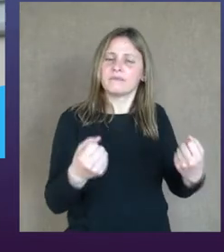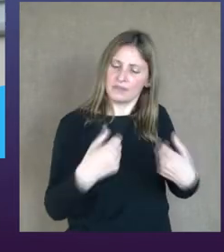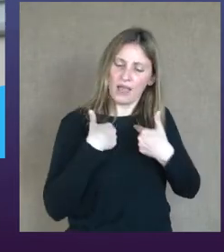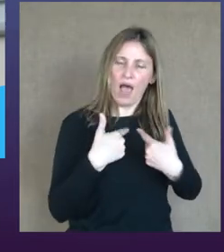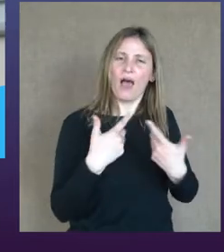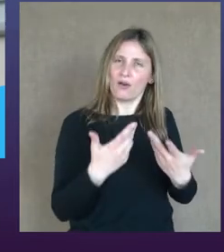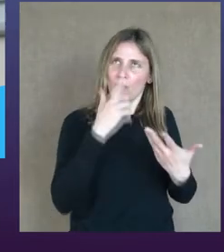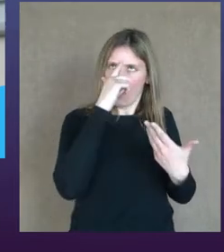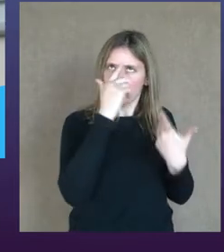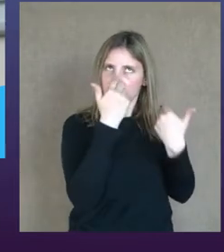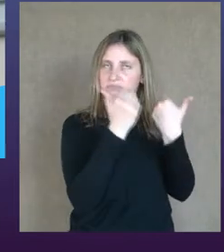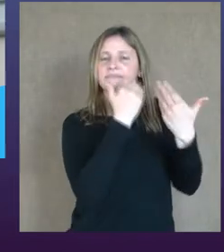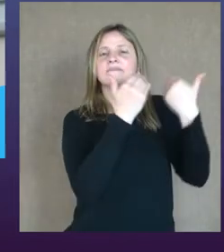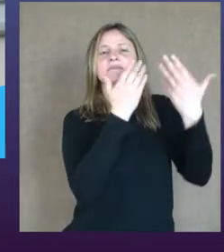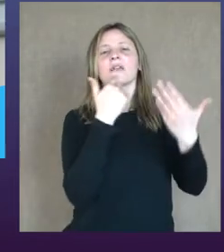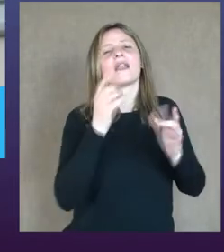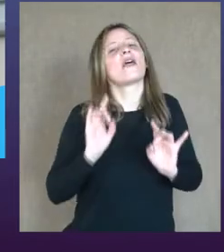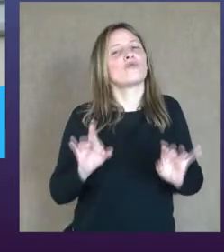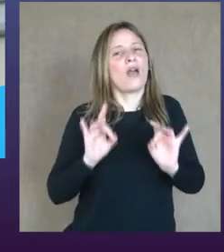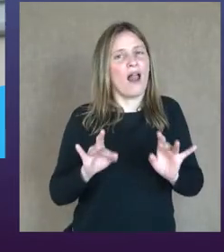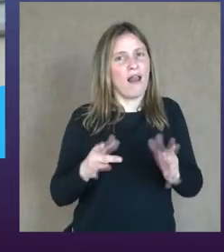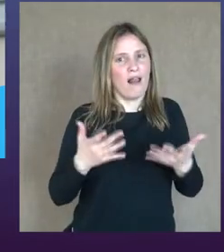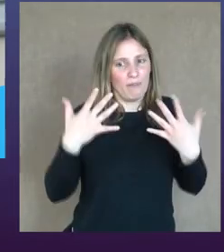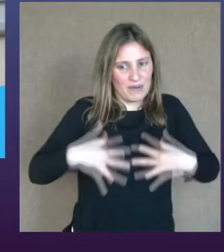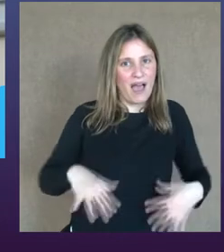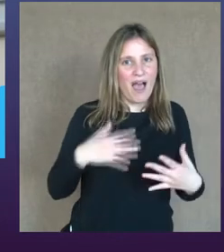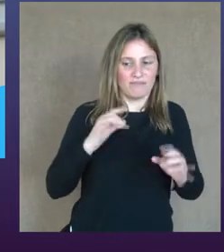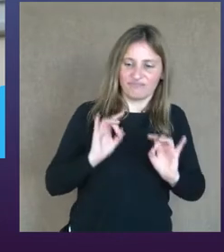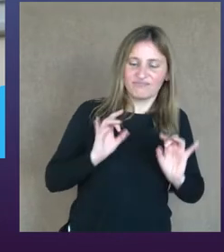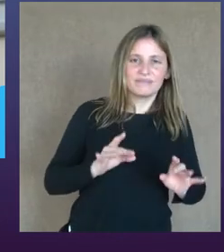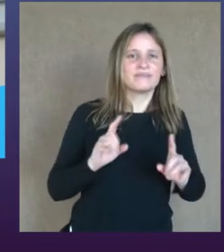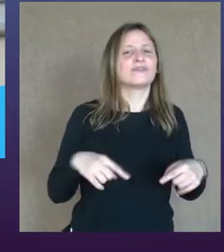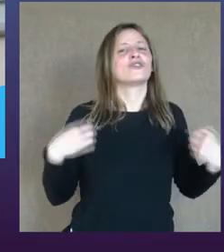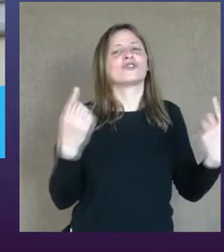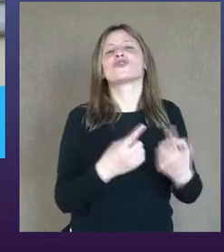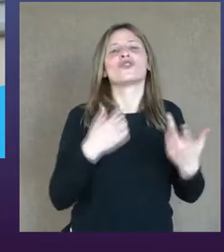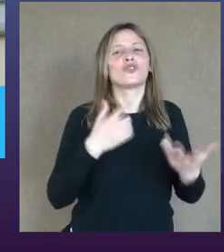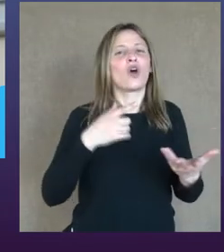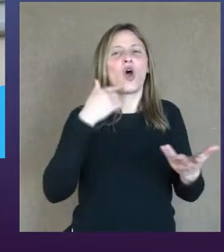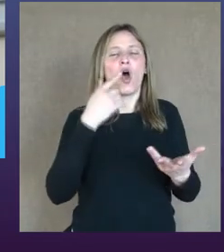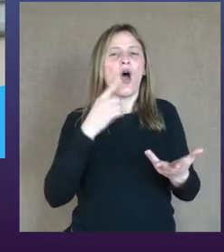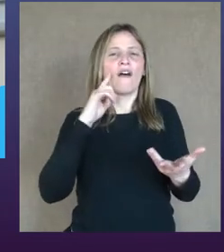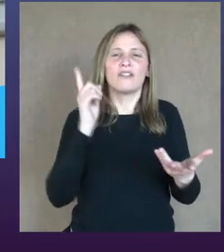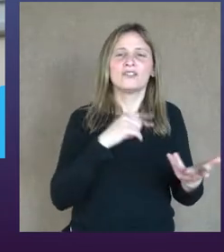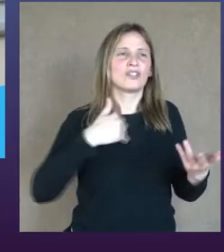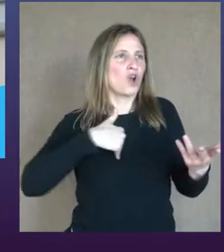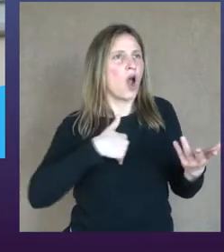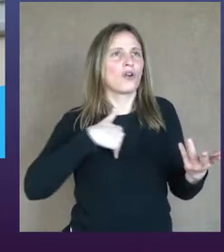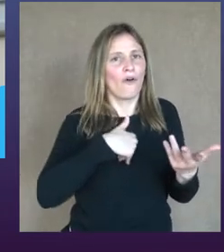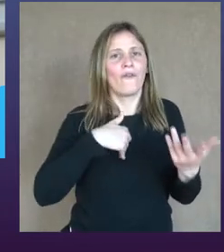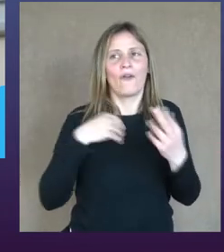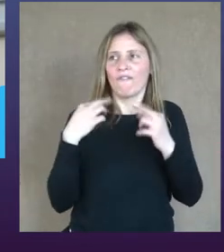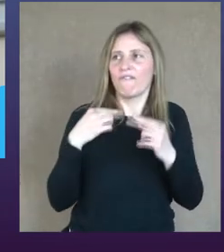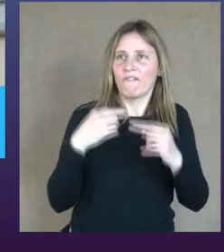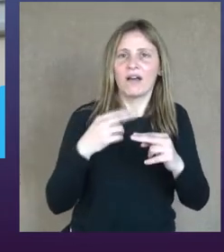que te da esa madurez y esa naturalidad maravillosa, ¿no? Que nosotros lo que tenemos es la velocidad de haber aprendido rol tras rol, tras rol, tras rol, muy,